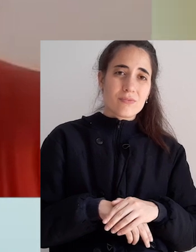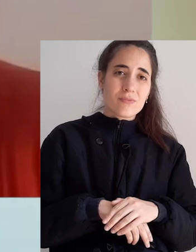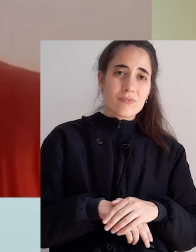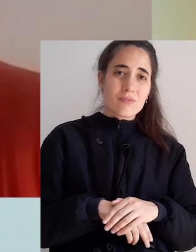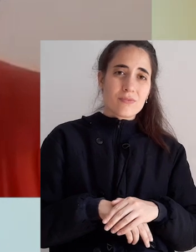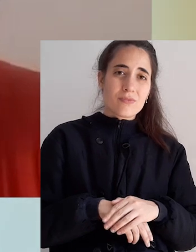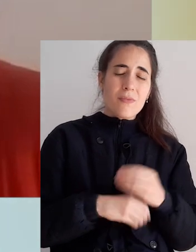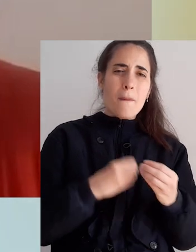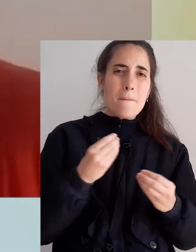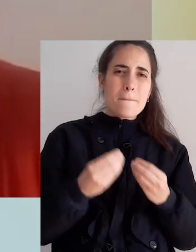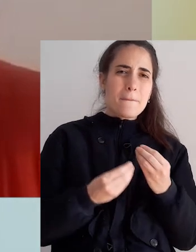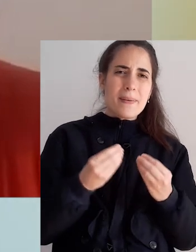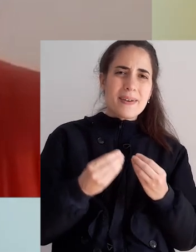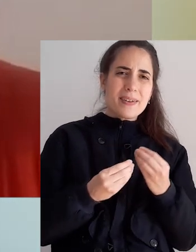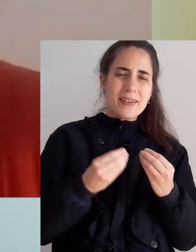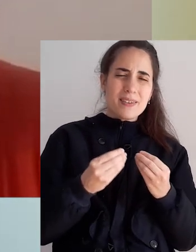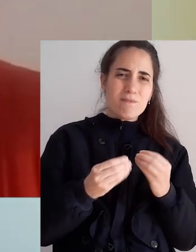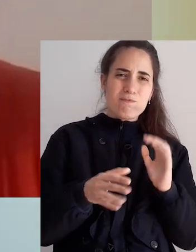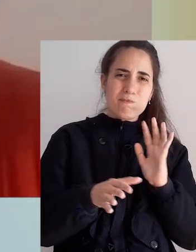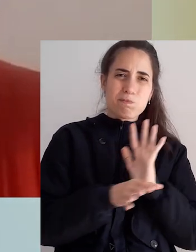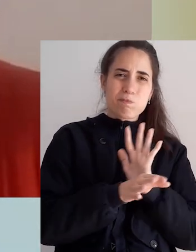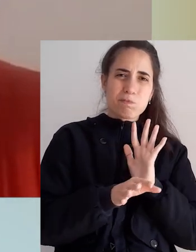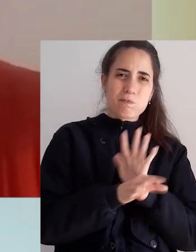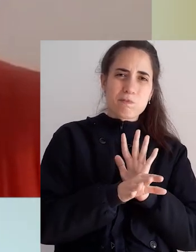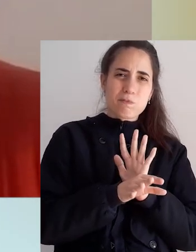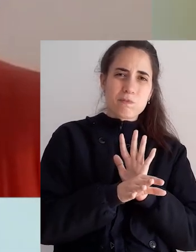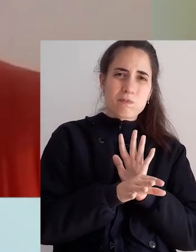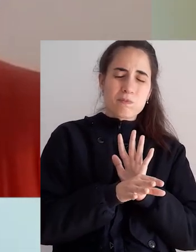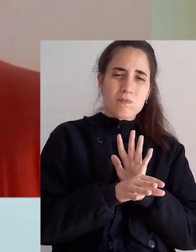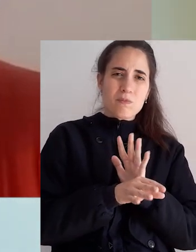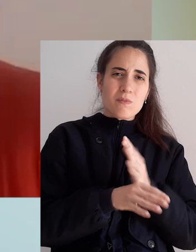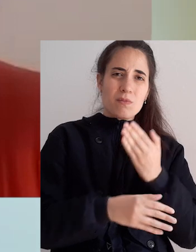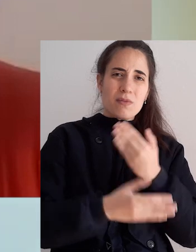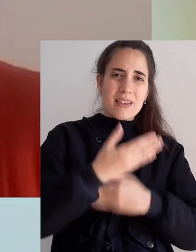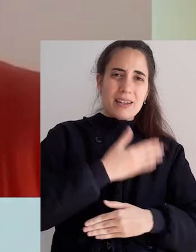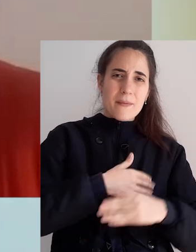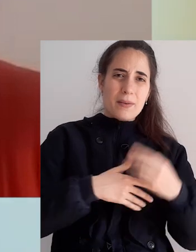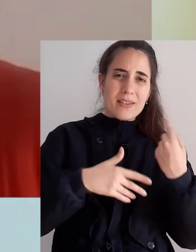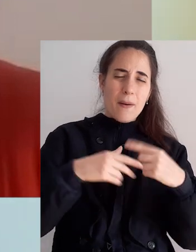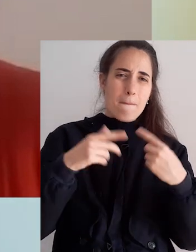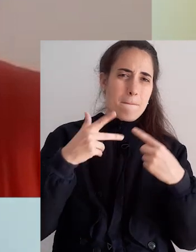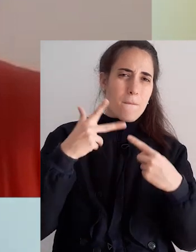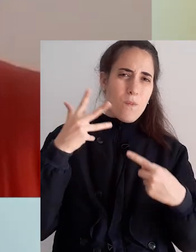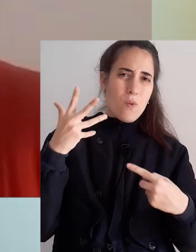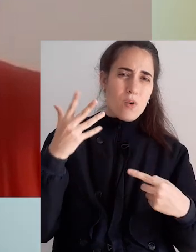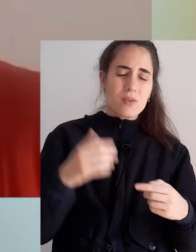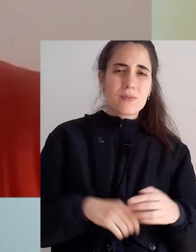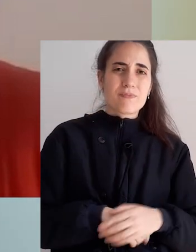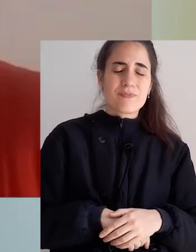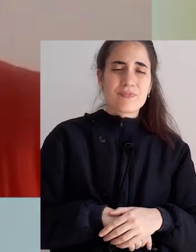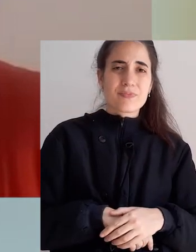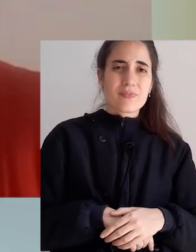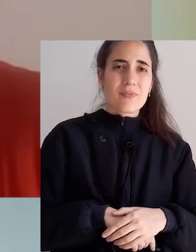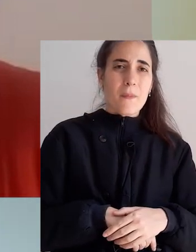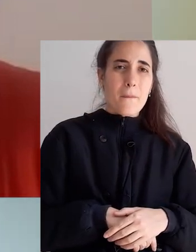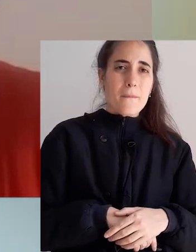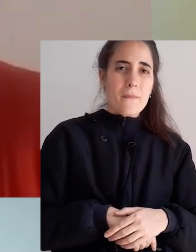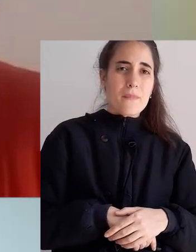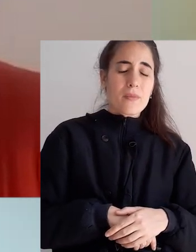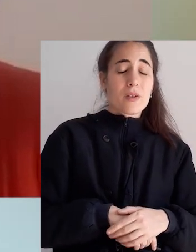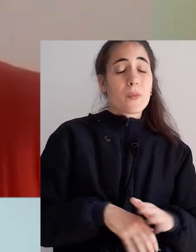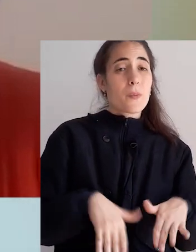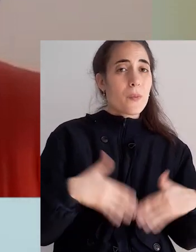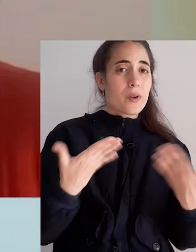dediques y nos regales este ratito. Sabes que desde JCG Discapacidad Nacional, desde nuestro productor y director, el señor Juan